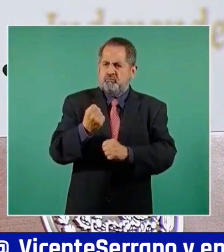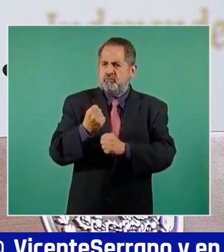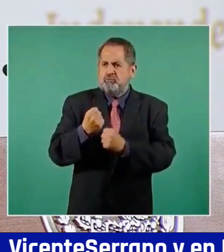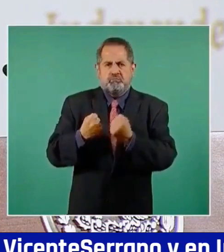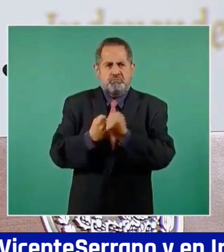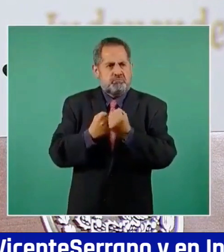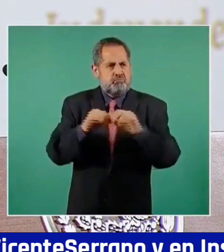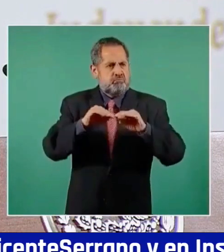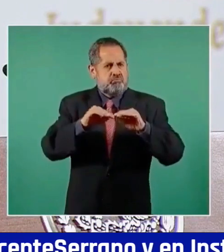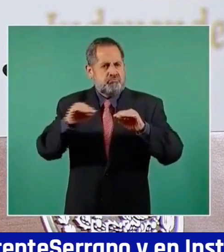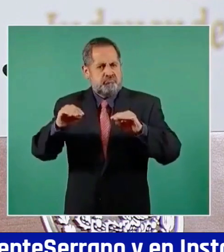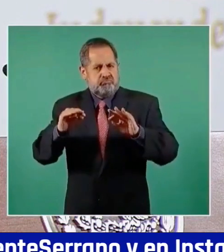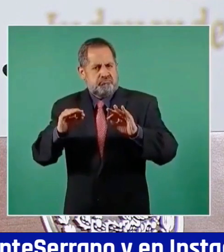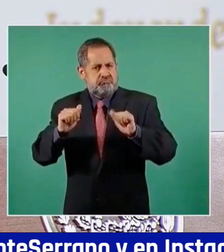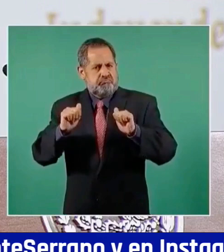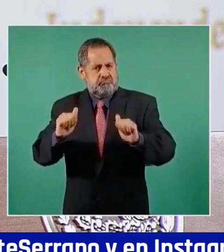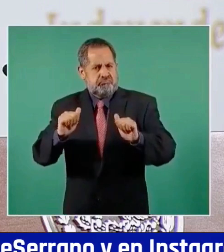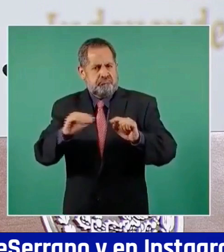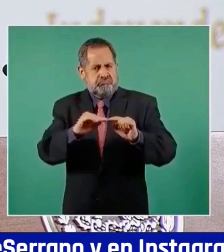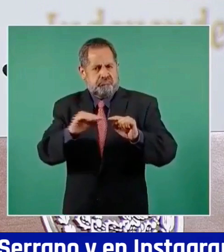En el tiempo que llevamos